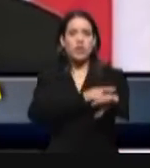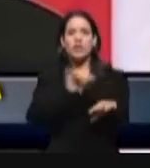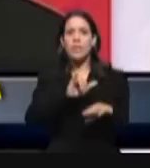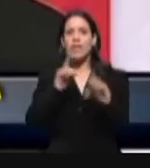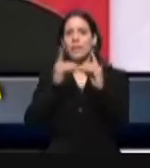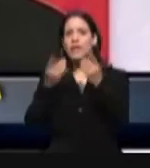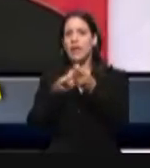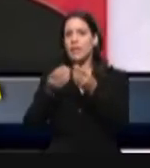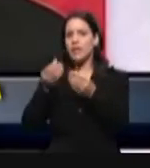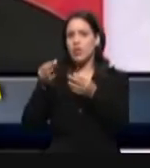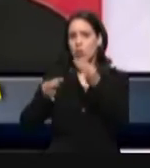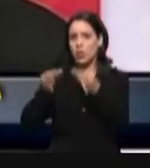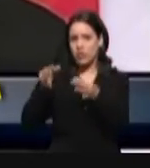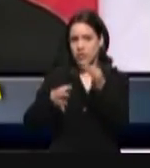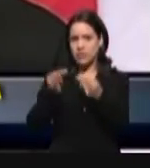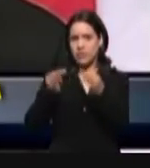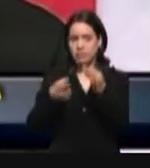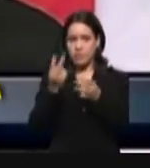Justicia.